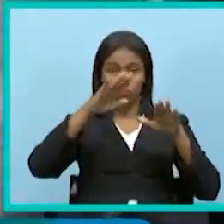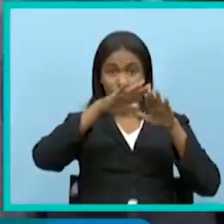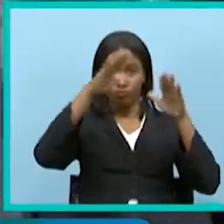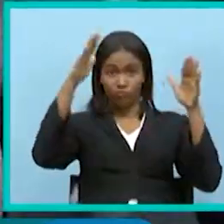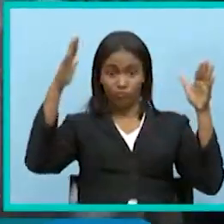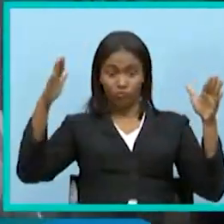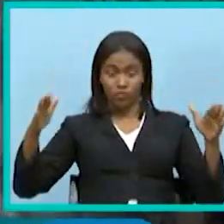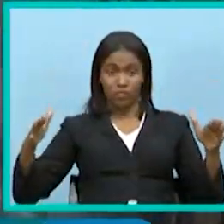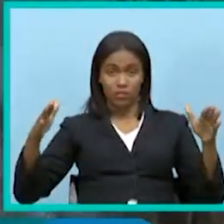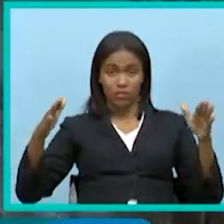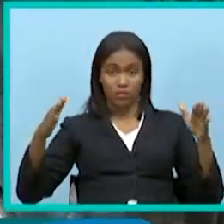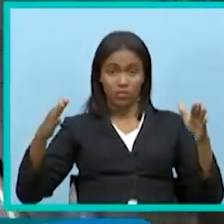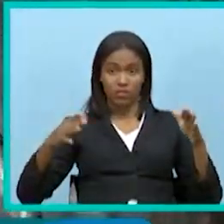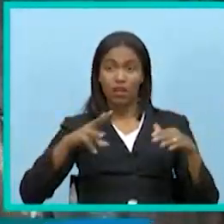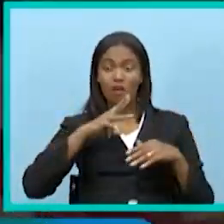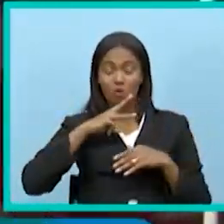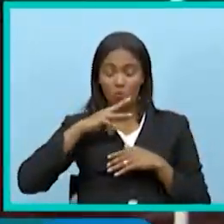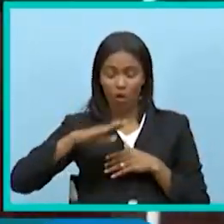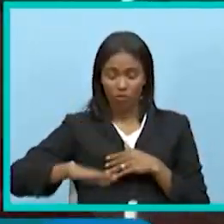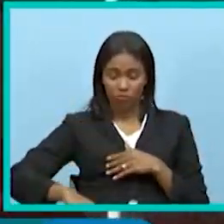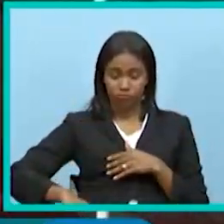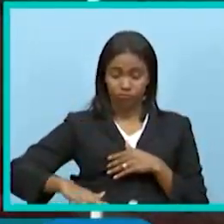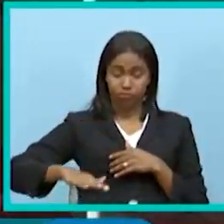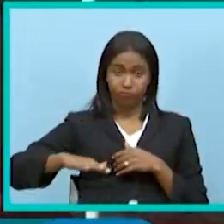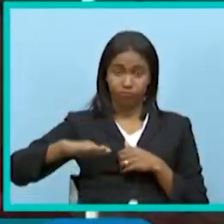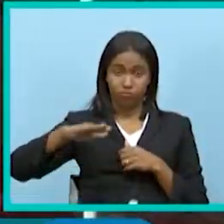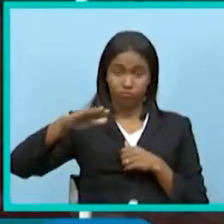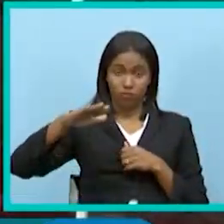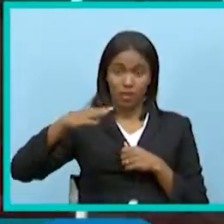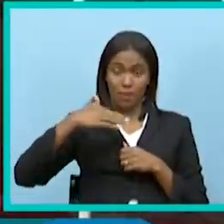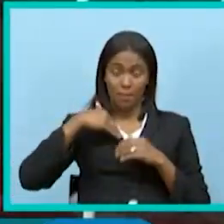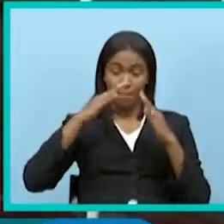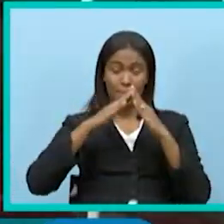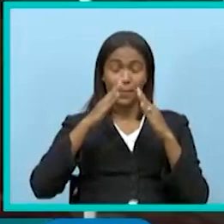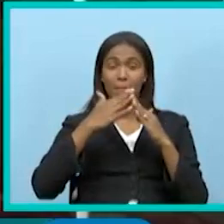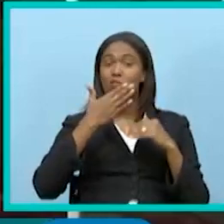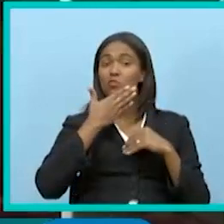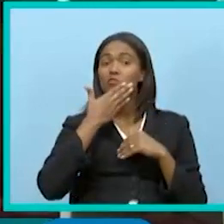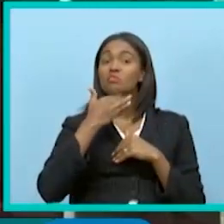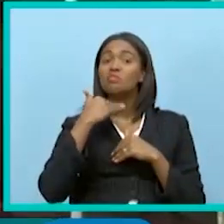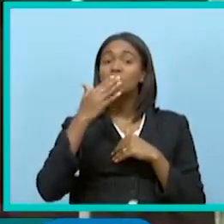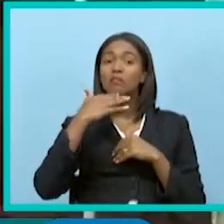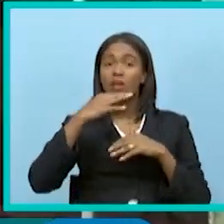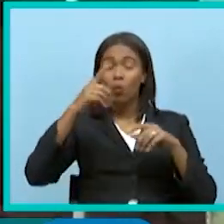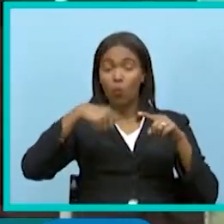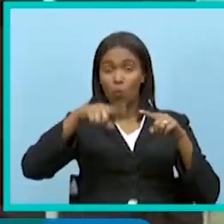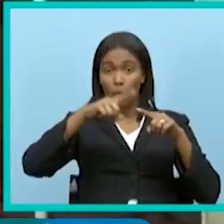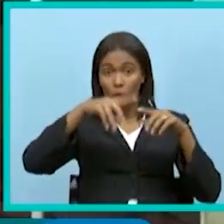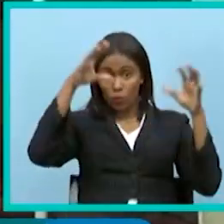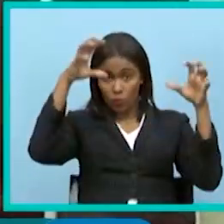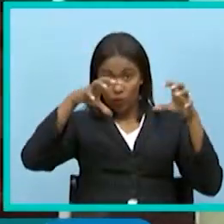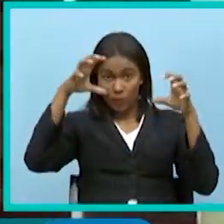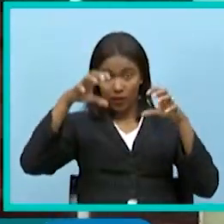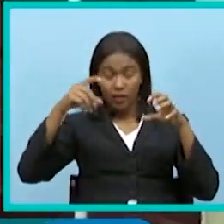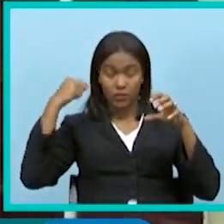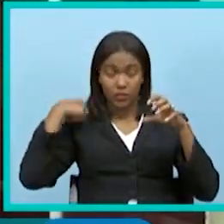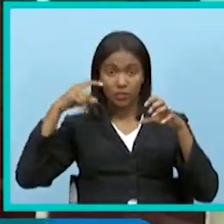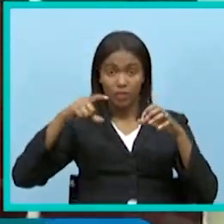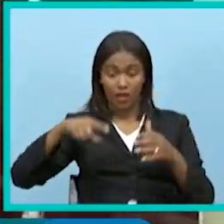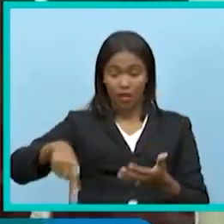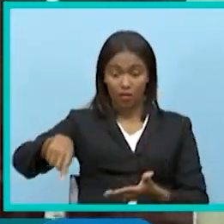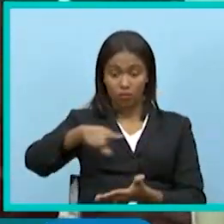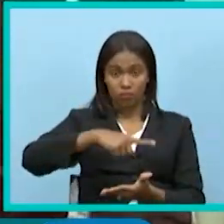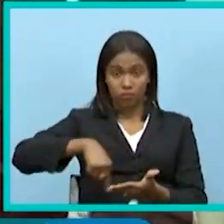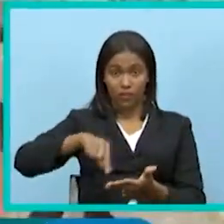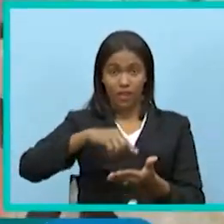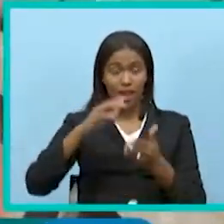sube de ese alto aquí. La casa mía no sirve, tiene mucha gotera. Todo cuando llueve tenemos que poner envases ahí